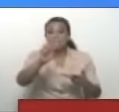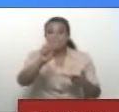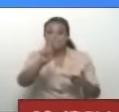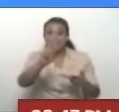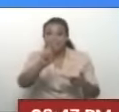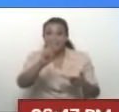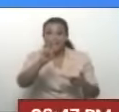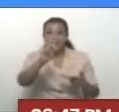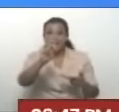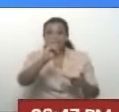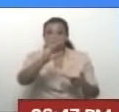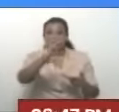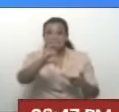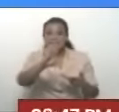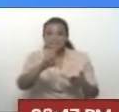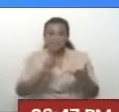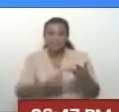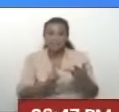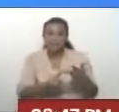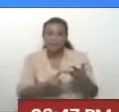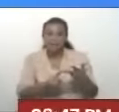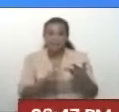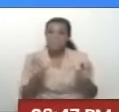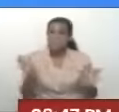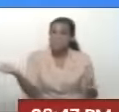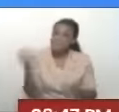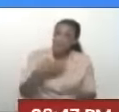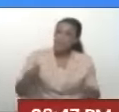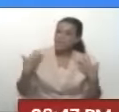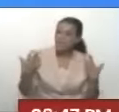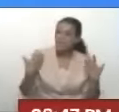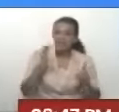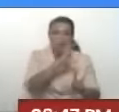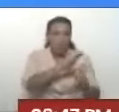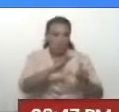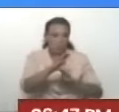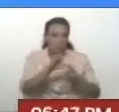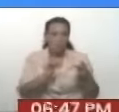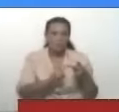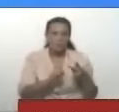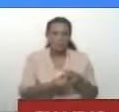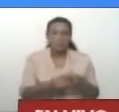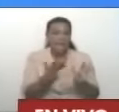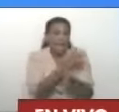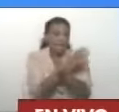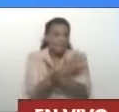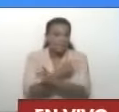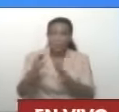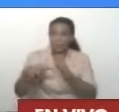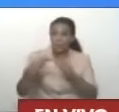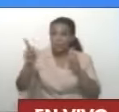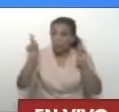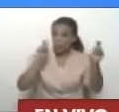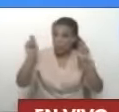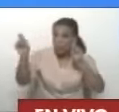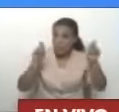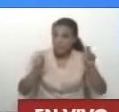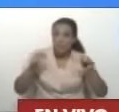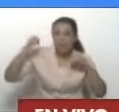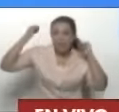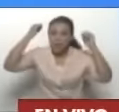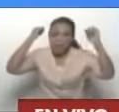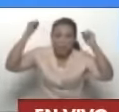tercer vértice, vamos a divertirnos, la cultura, la recreación, el turismo, la